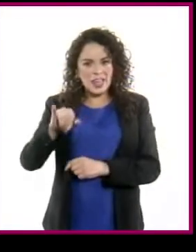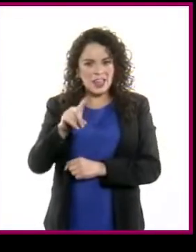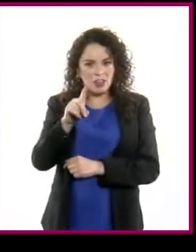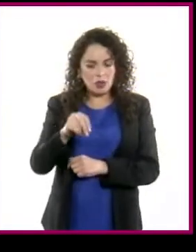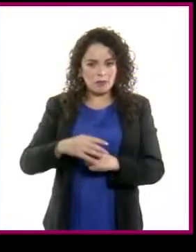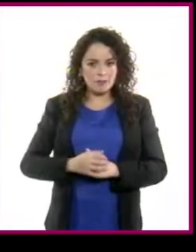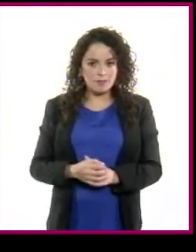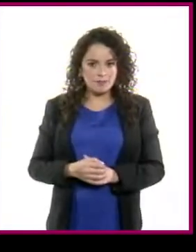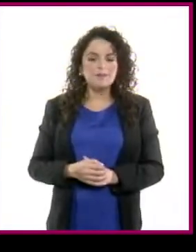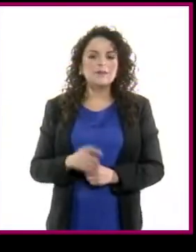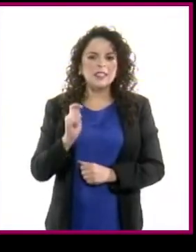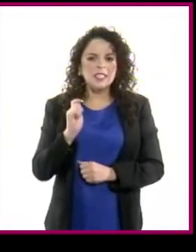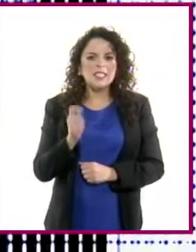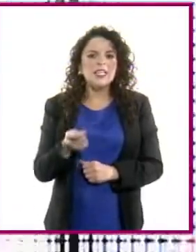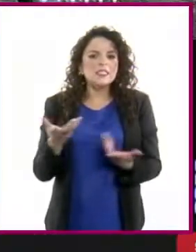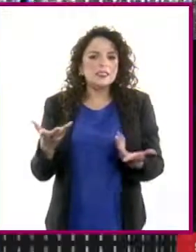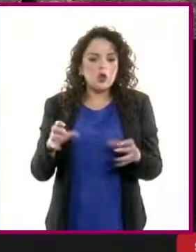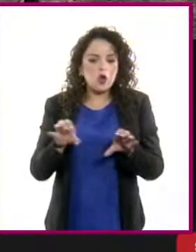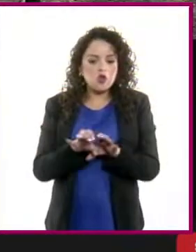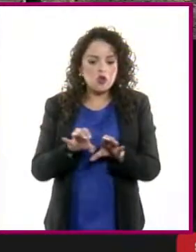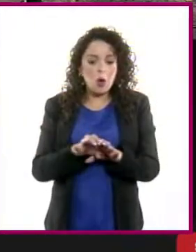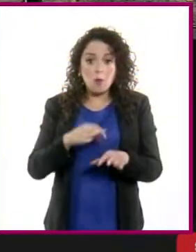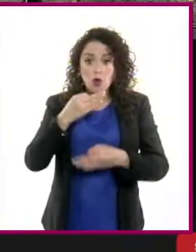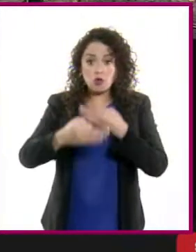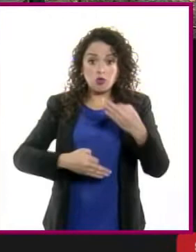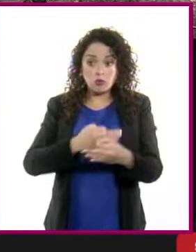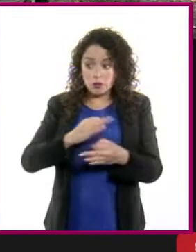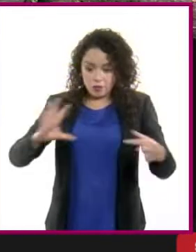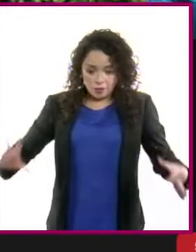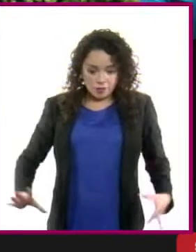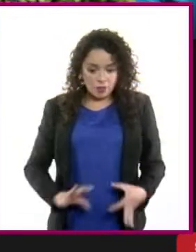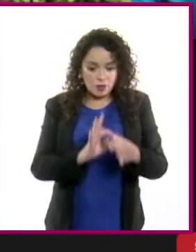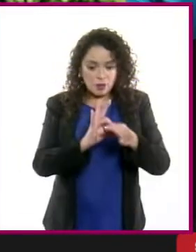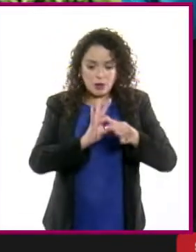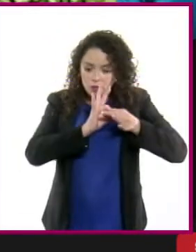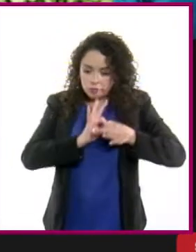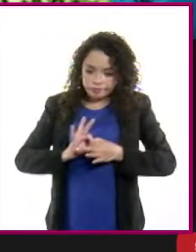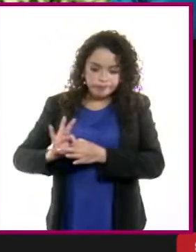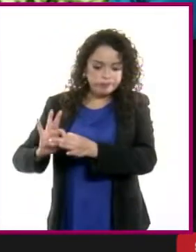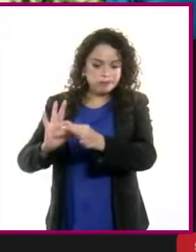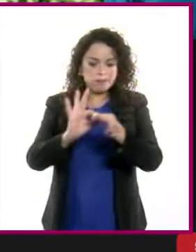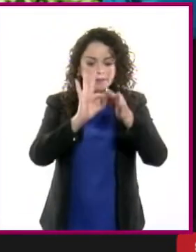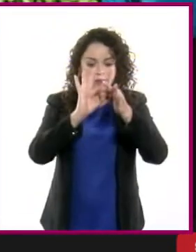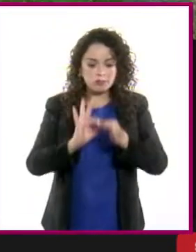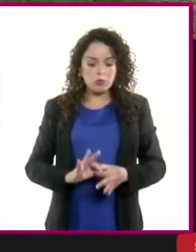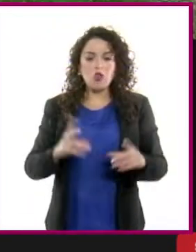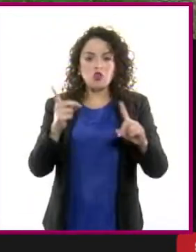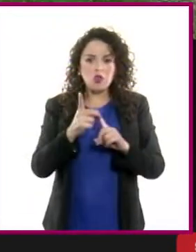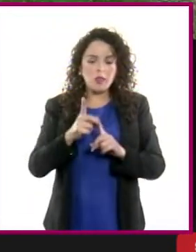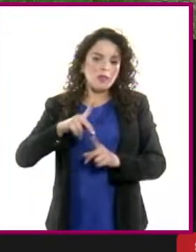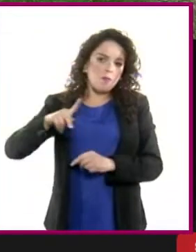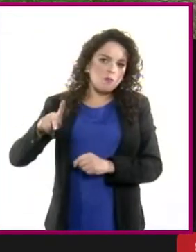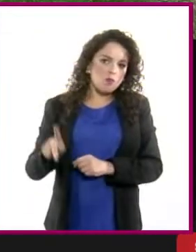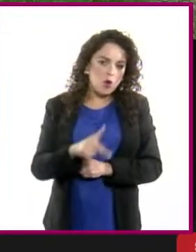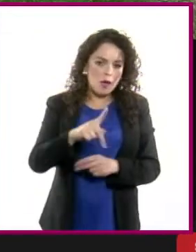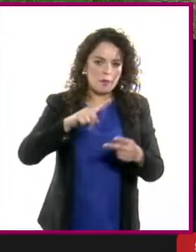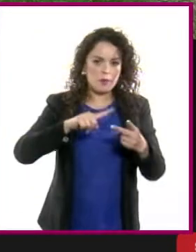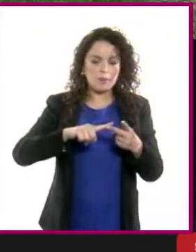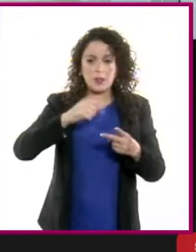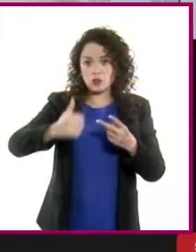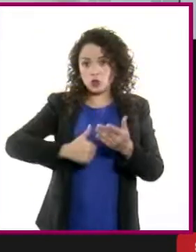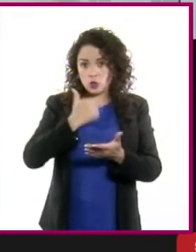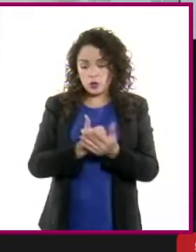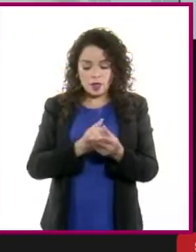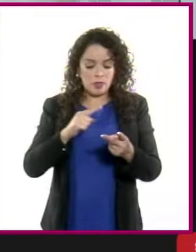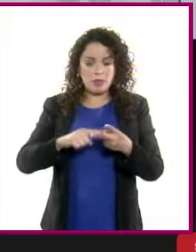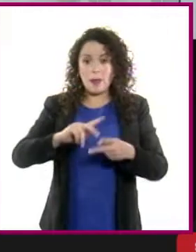Esa red de relaciones que nos une a todos en los pueblos, en las ciudades y en los países. Esa red